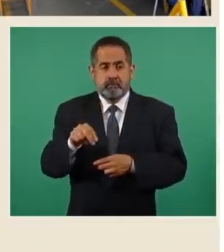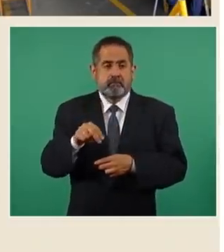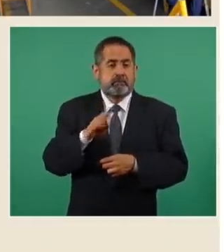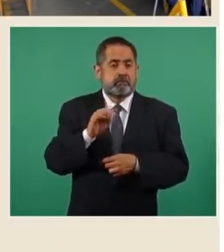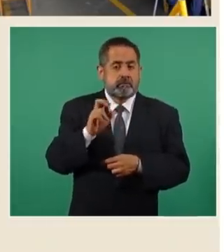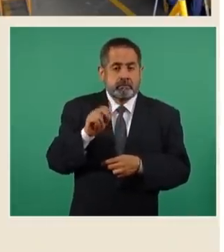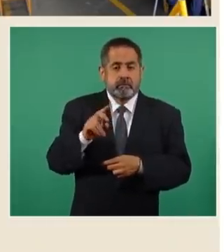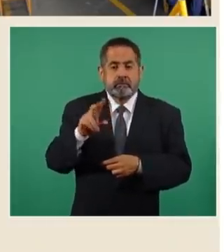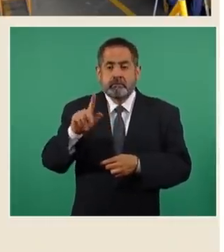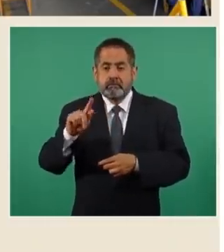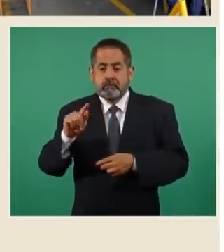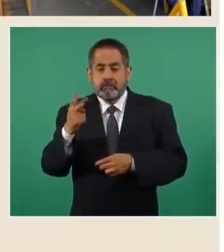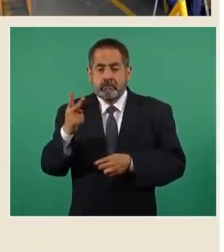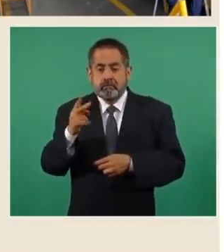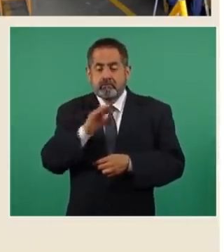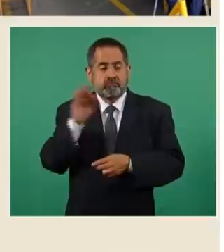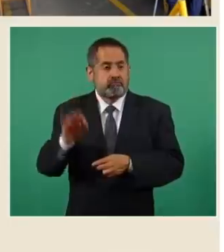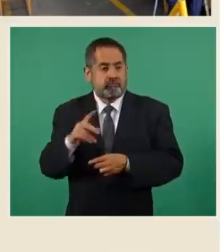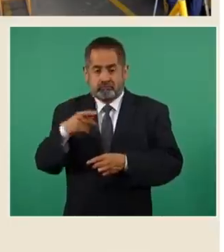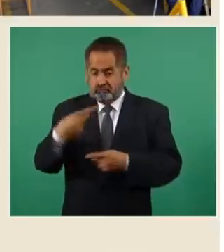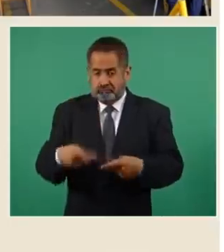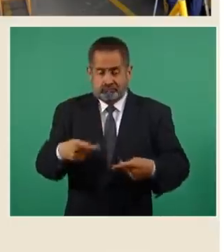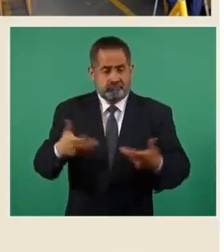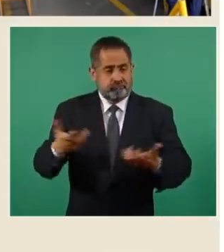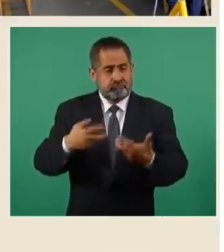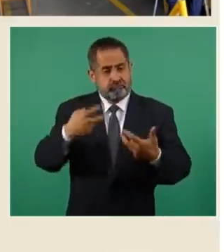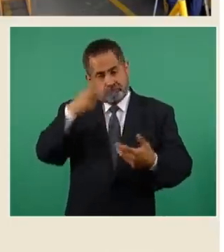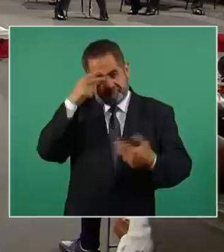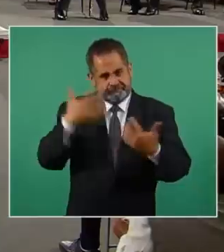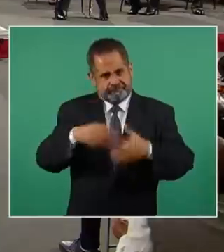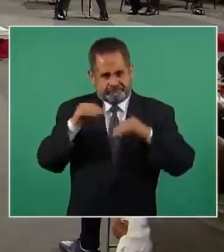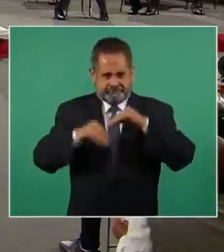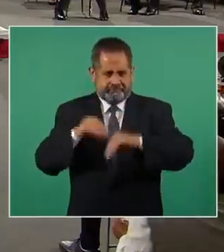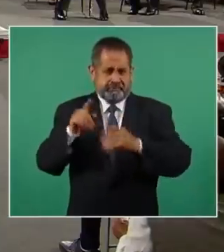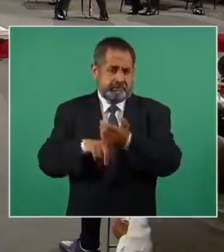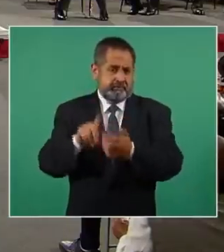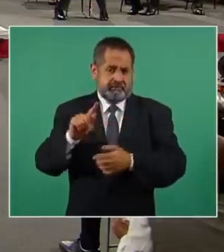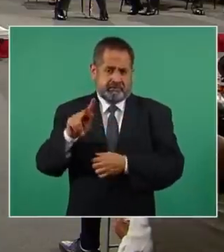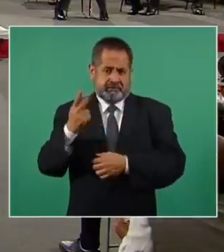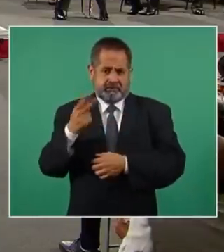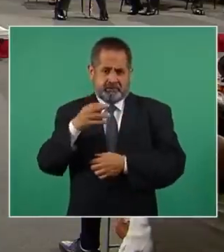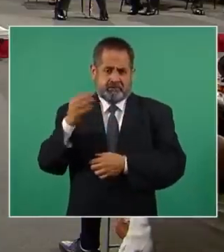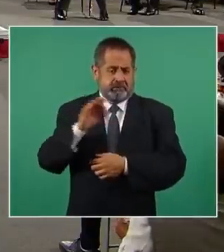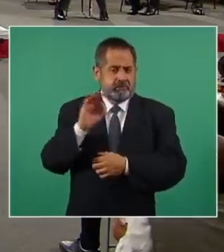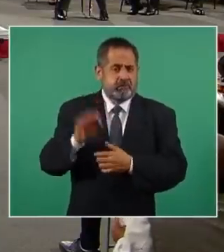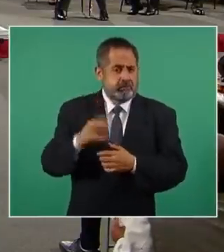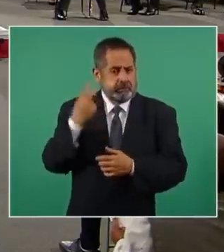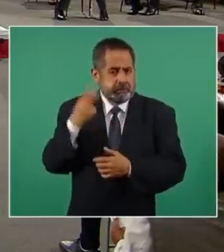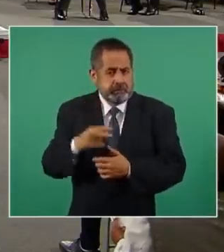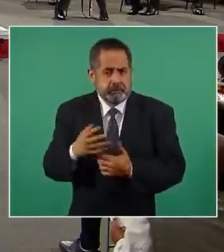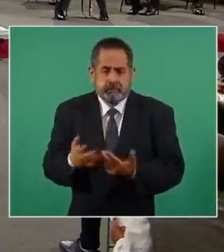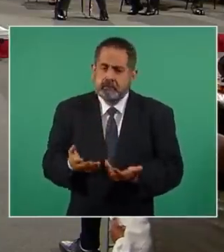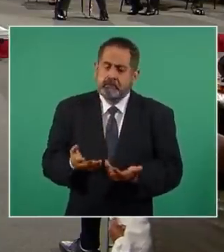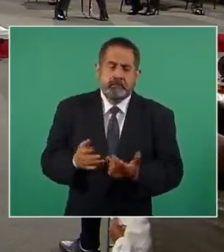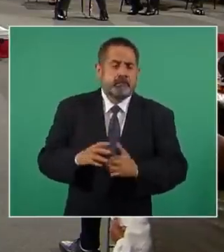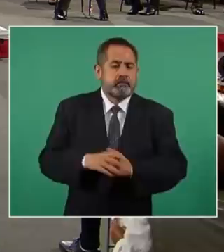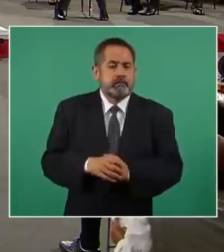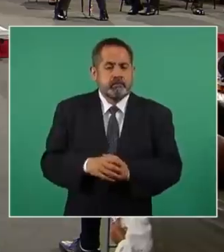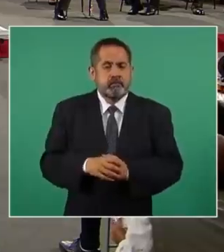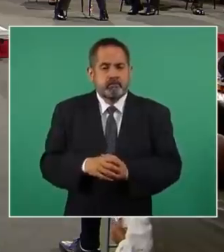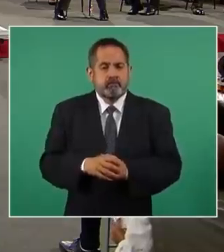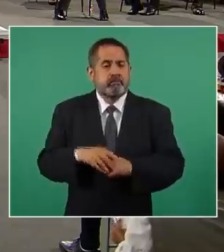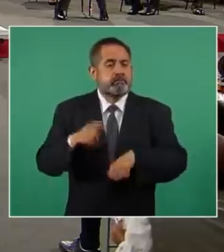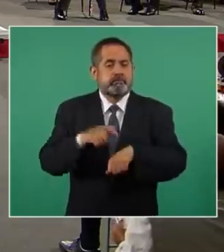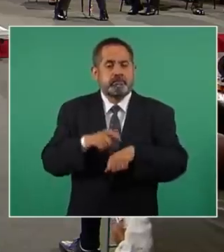% de grado de integración, lo cual es muy bueno para la industria nacional. Entonces es un factor determinante. Mejores tiempos de